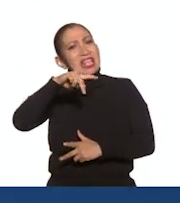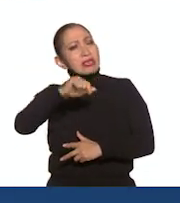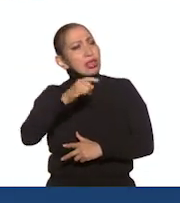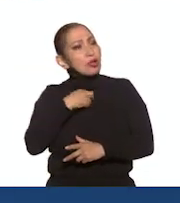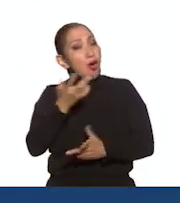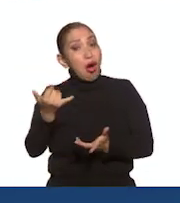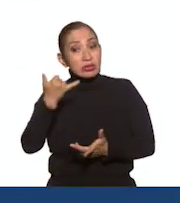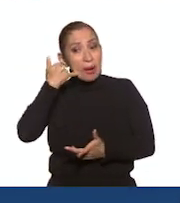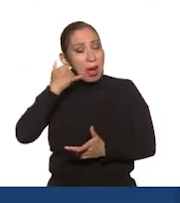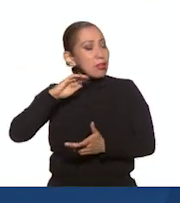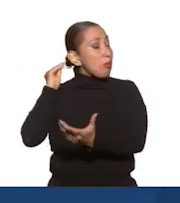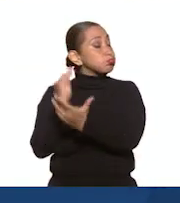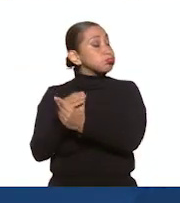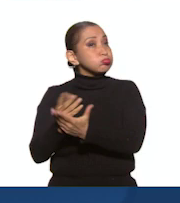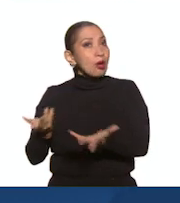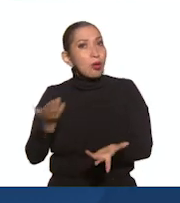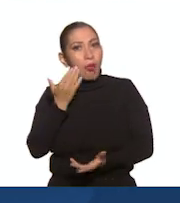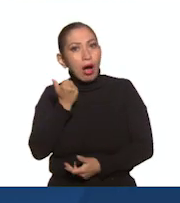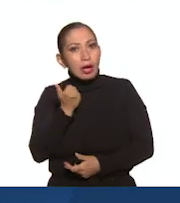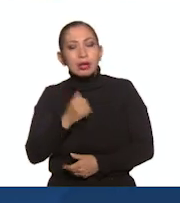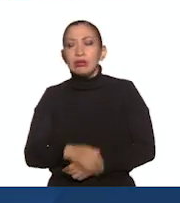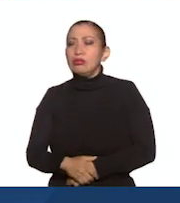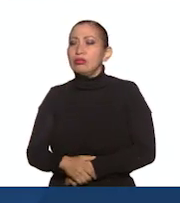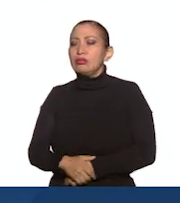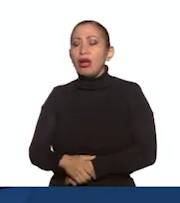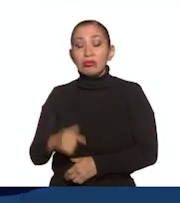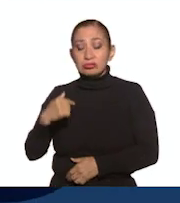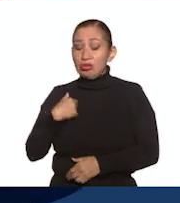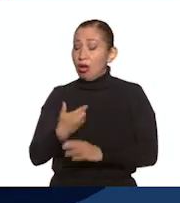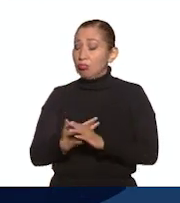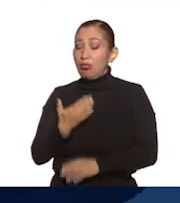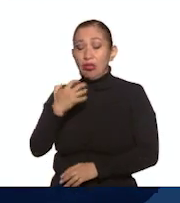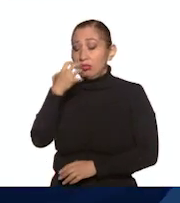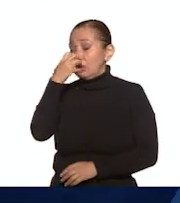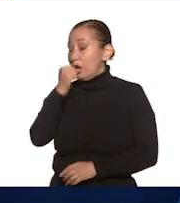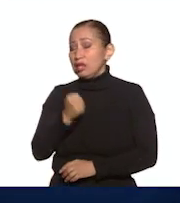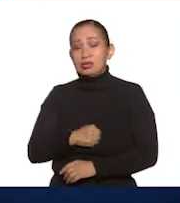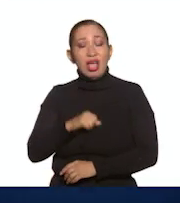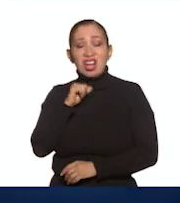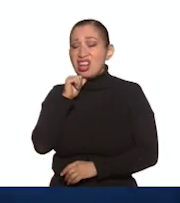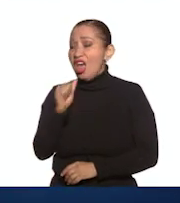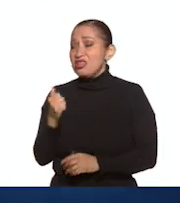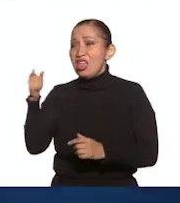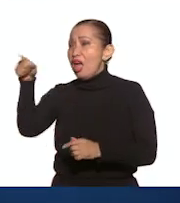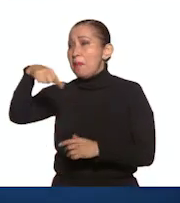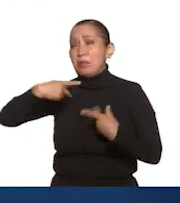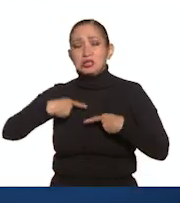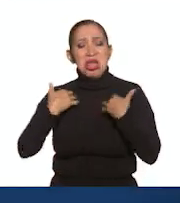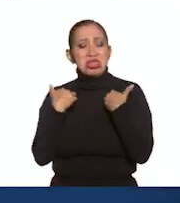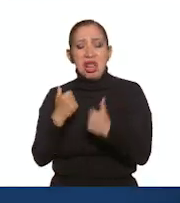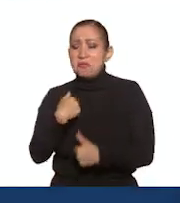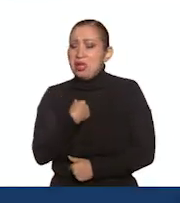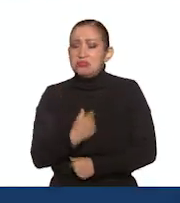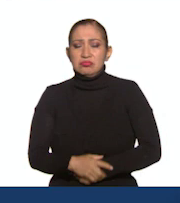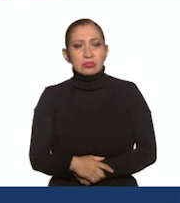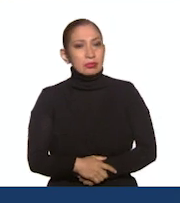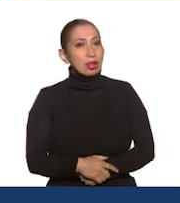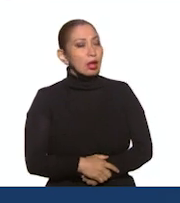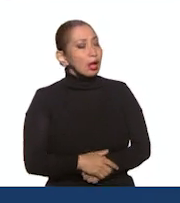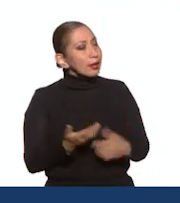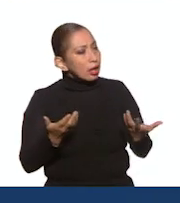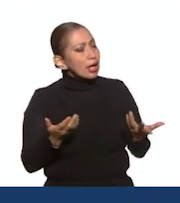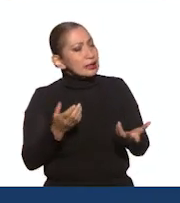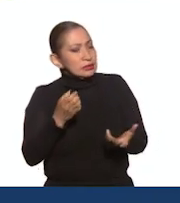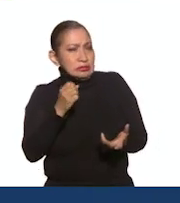le contesta sus llamadas, oye. Pues es que estoy muy triste. ¡Nadie me comprende! Bueno,